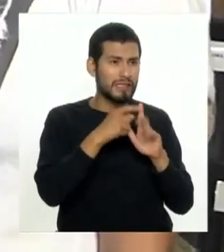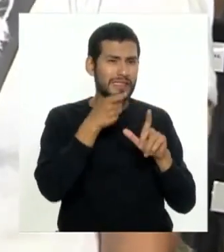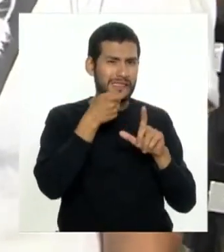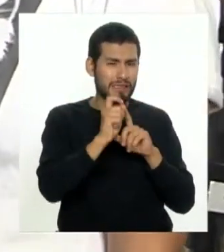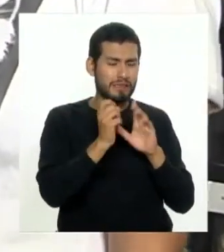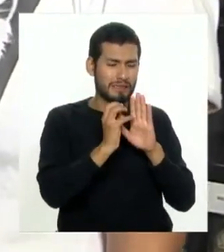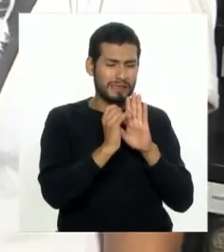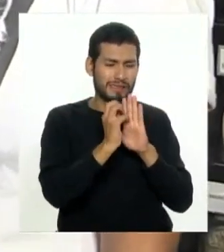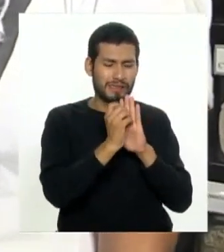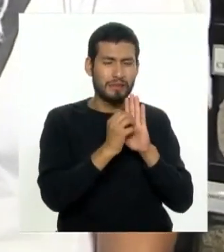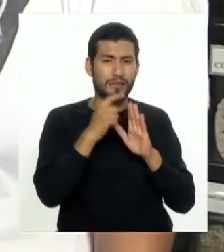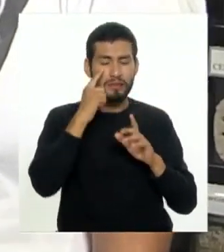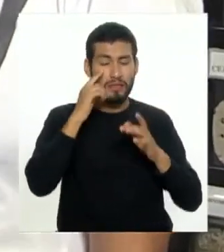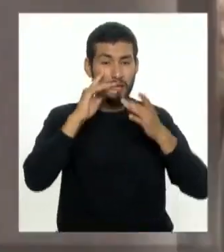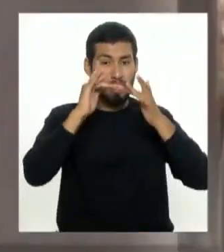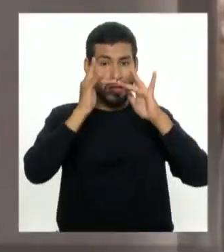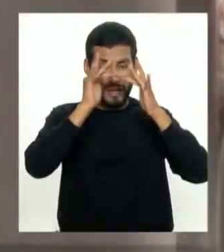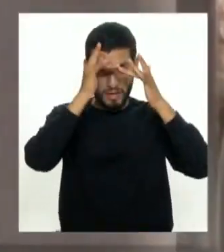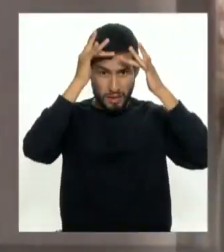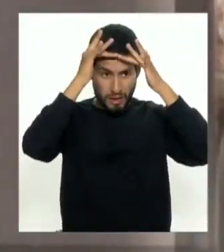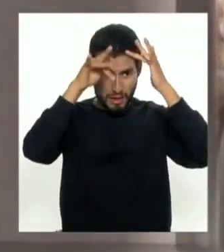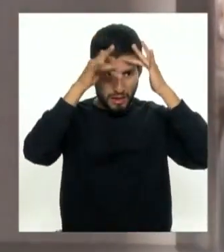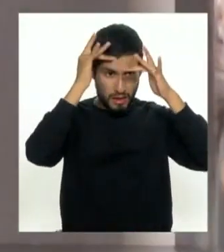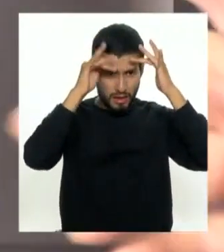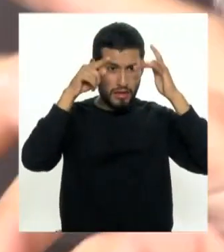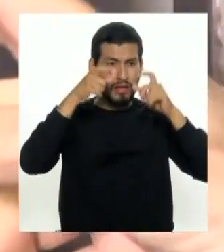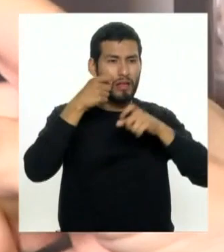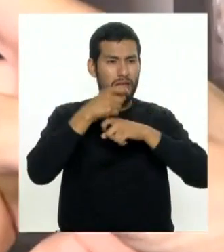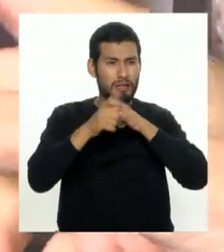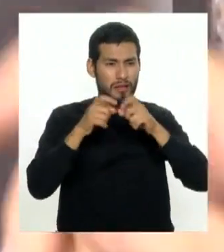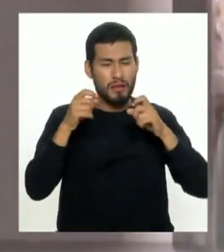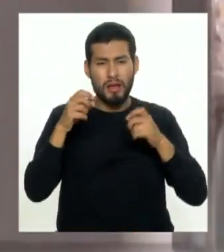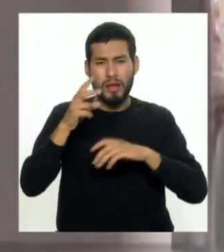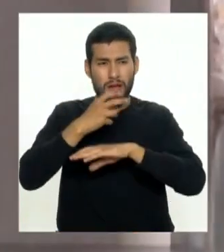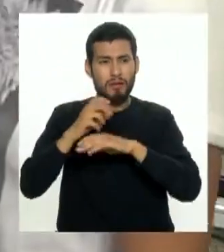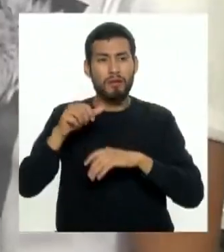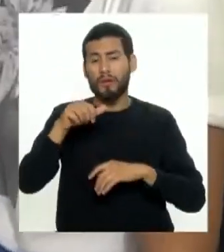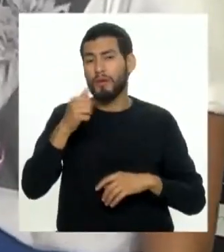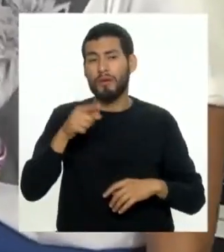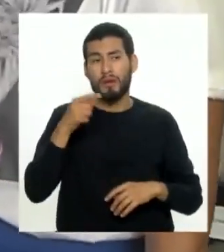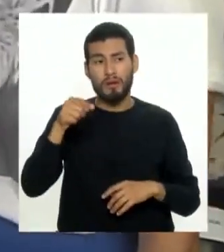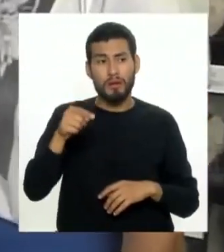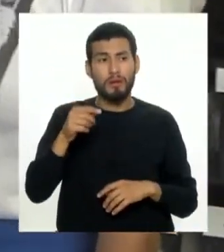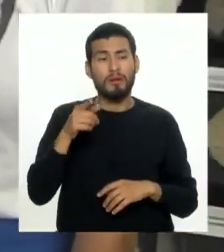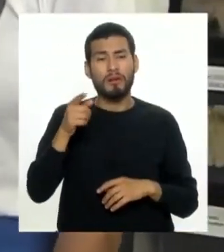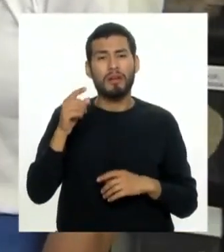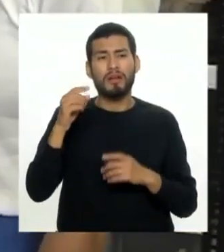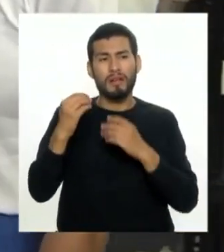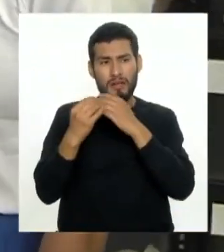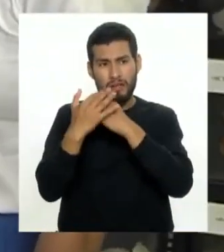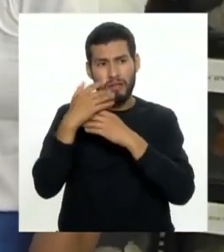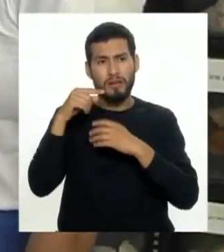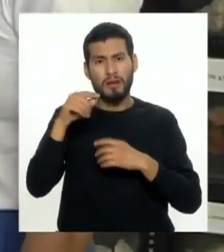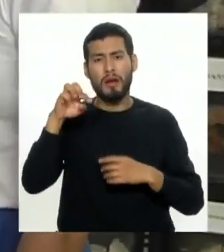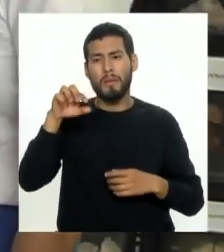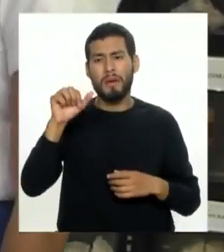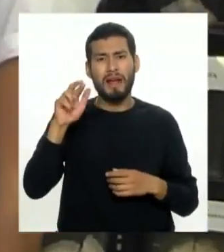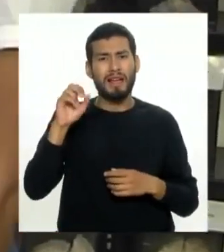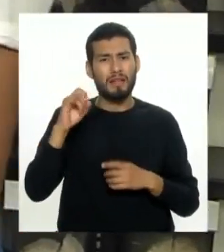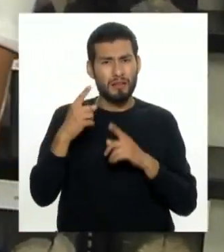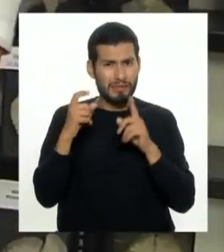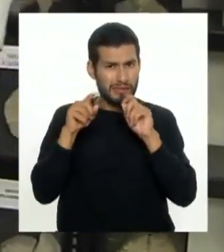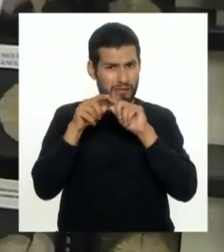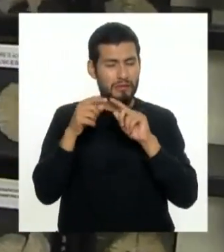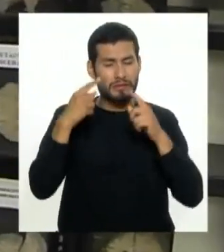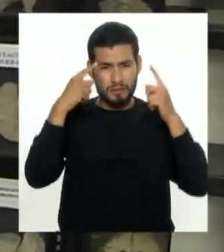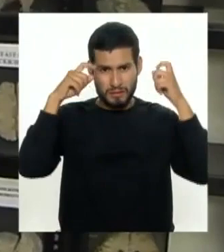dañando las neuronas y van a producir convulsiones. Estas son una infección por un parásito. Tenemos,